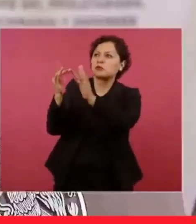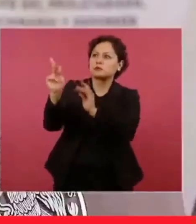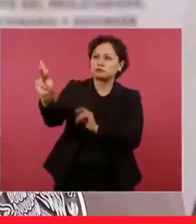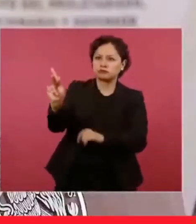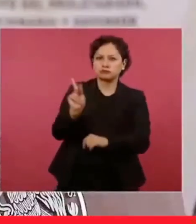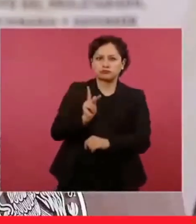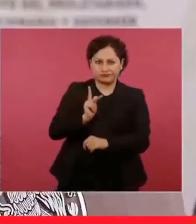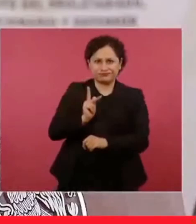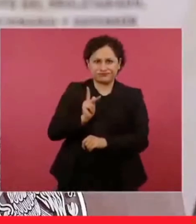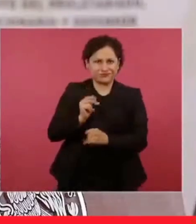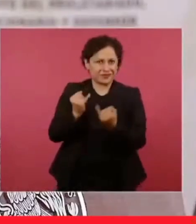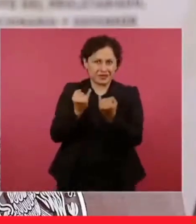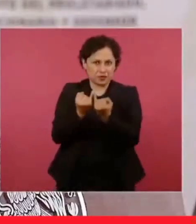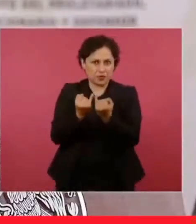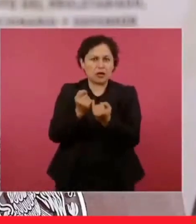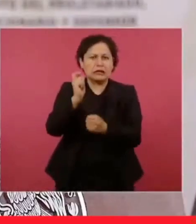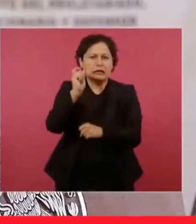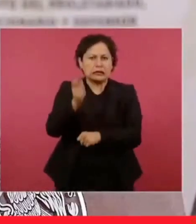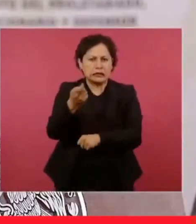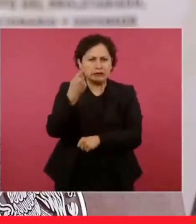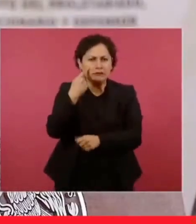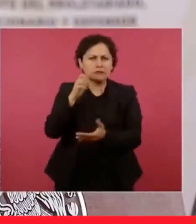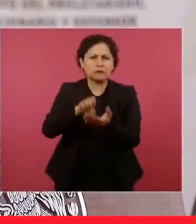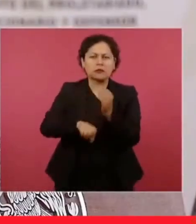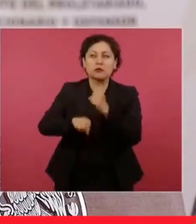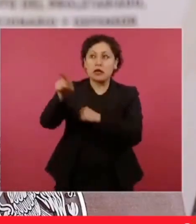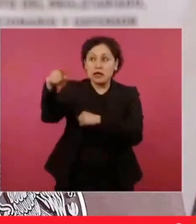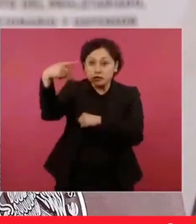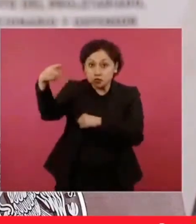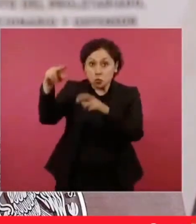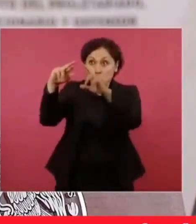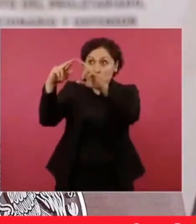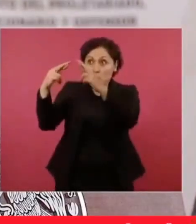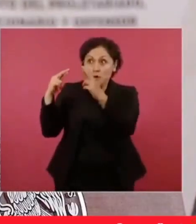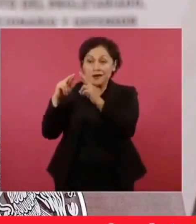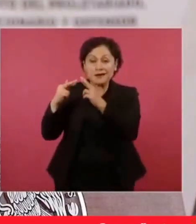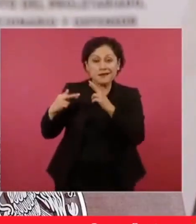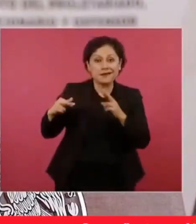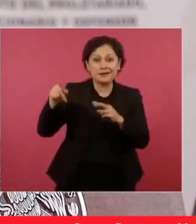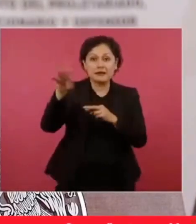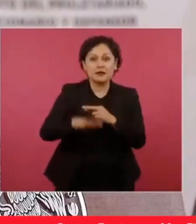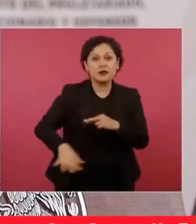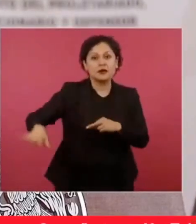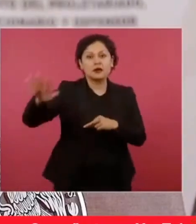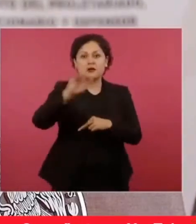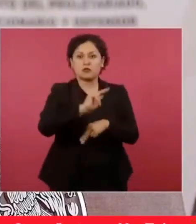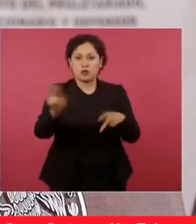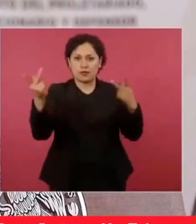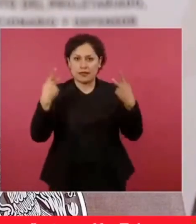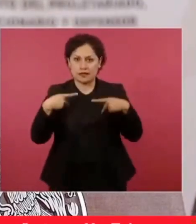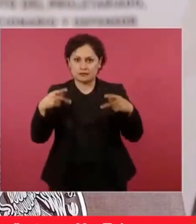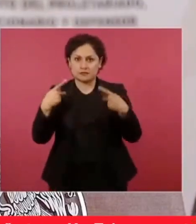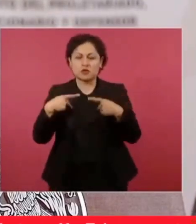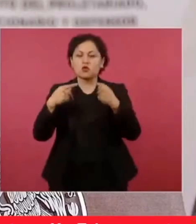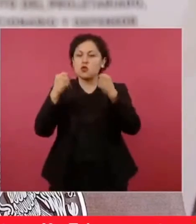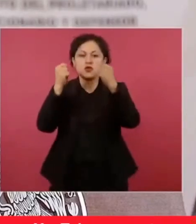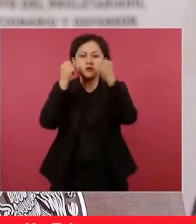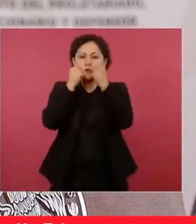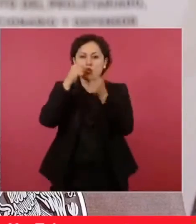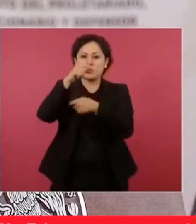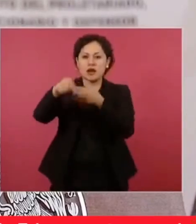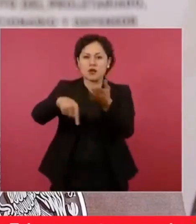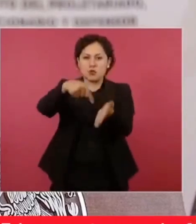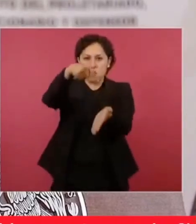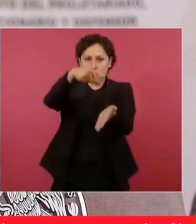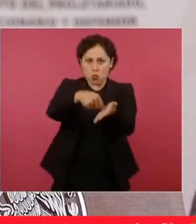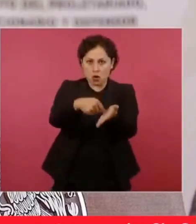esto? Que utilizan sus redes para poder abastecer a todos los usuarios, independientemente del punto geográfico en el que se